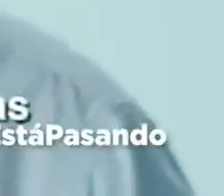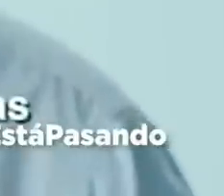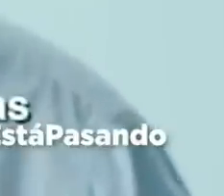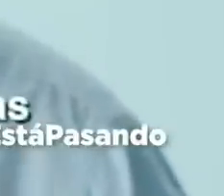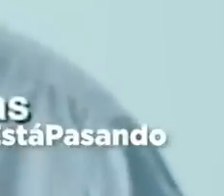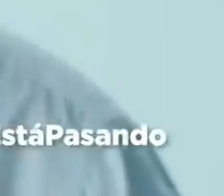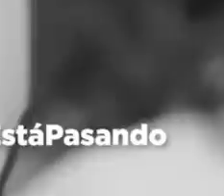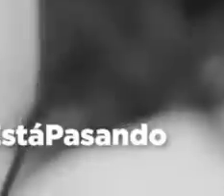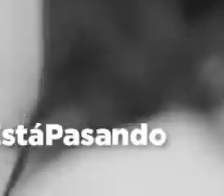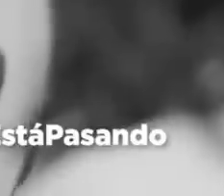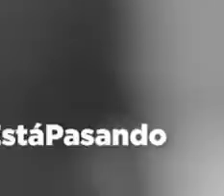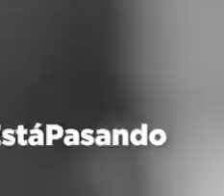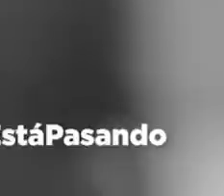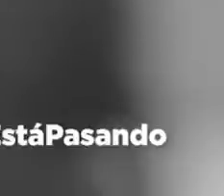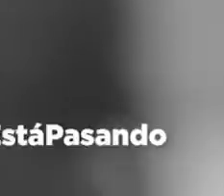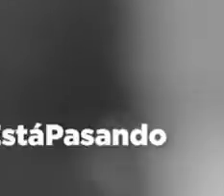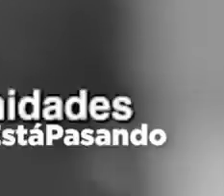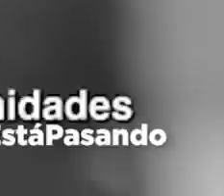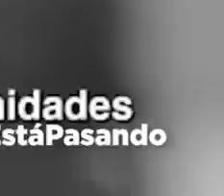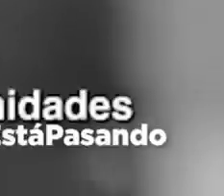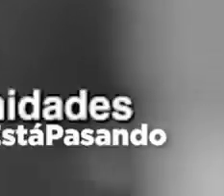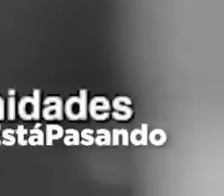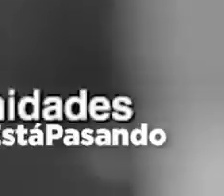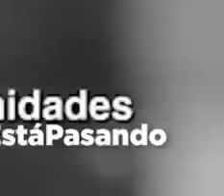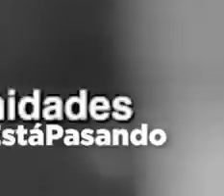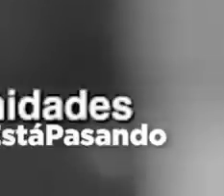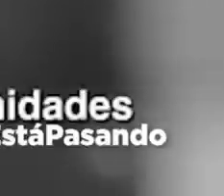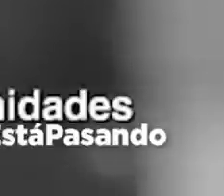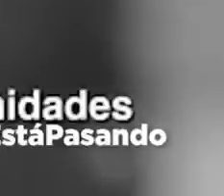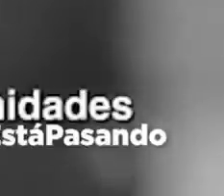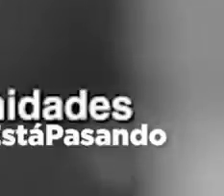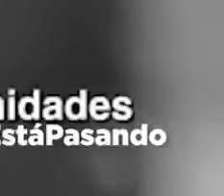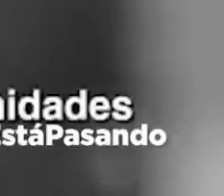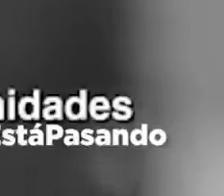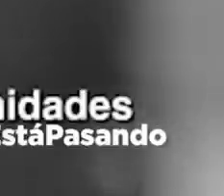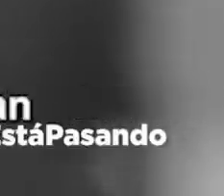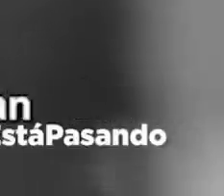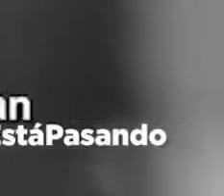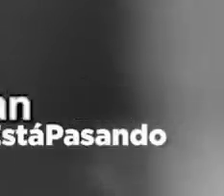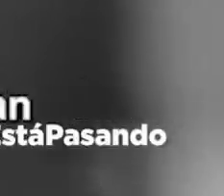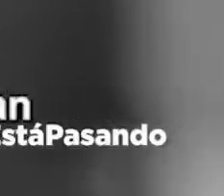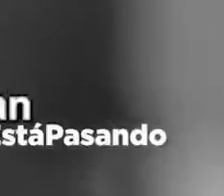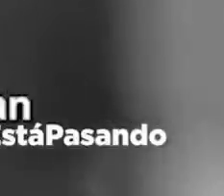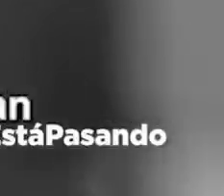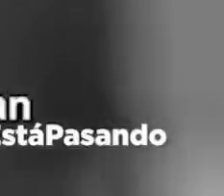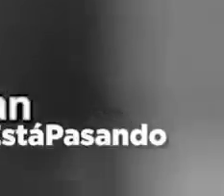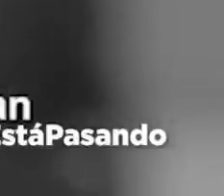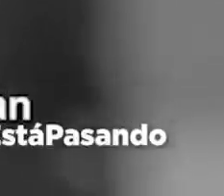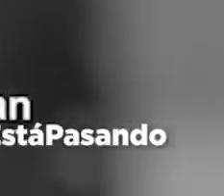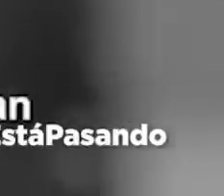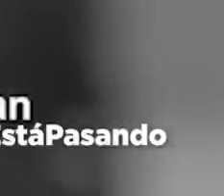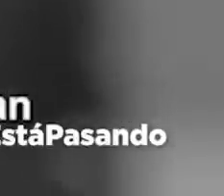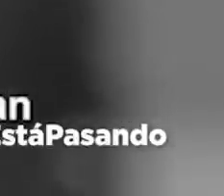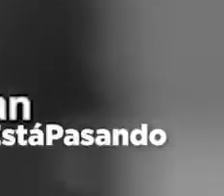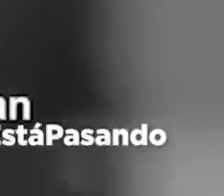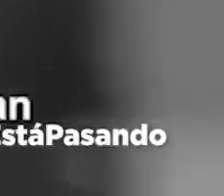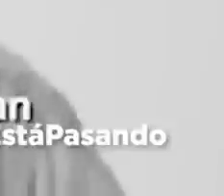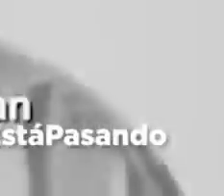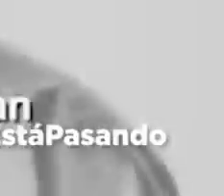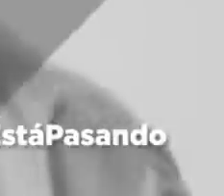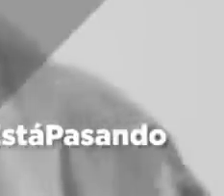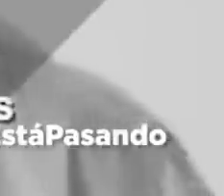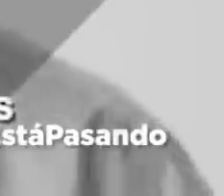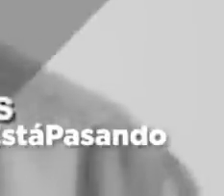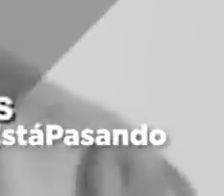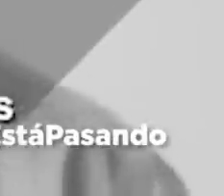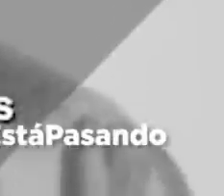por historias concretas. La mejor gente para darle las mayores herramientas y oportunidades a chicos que de otra manera no lo